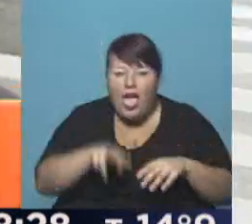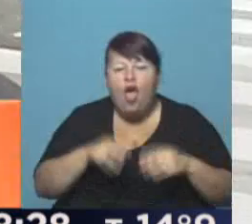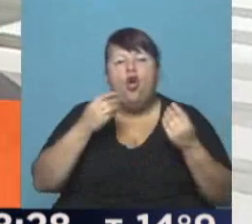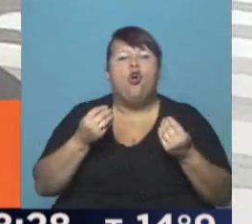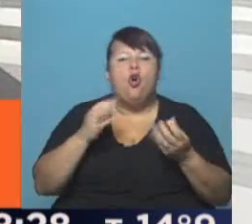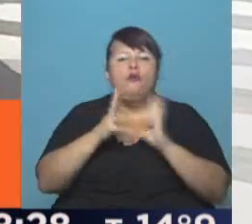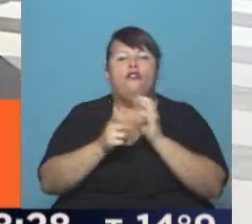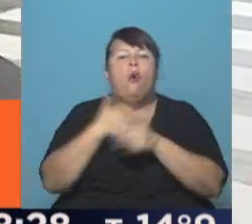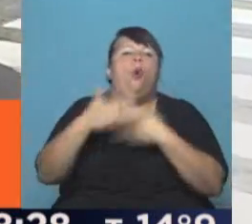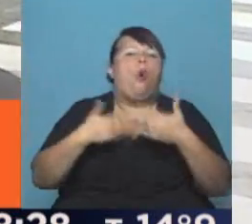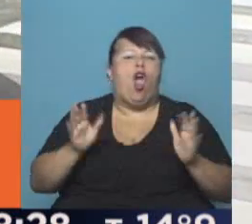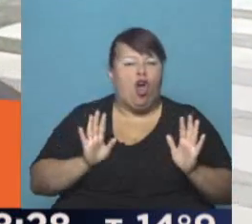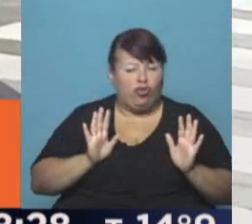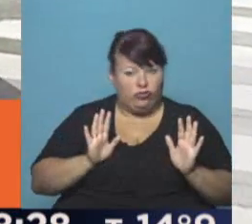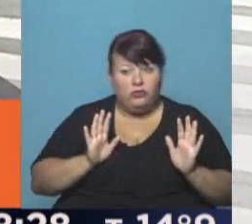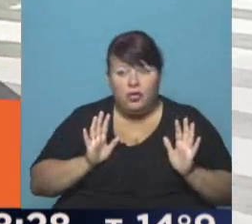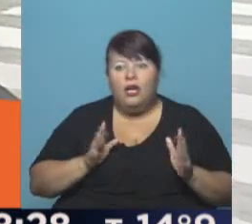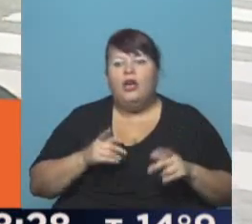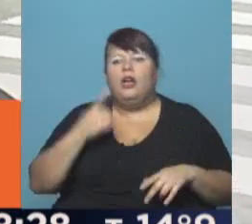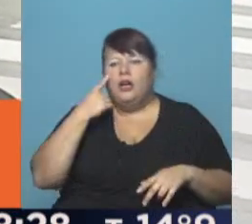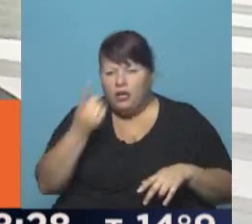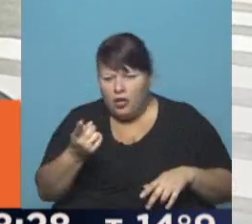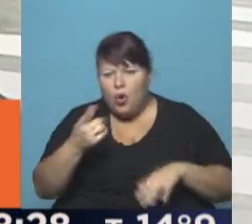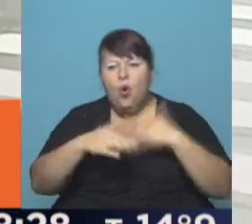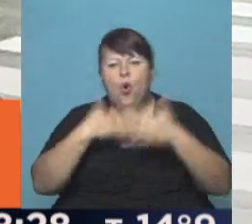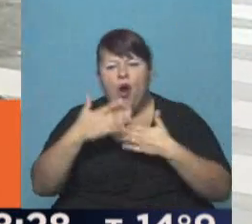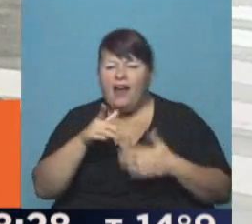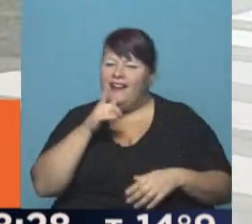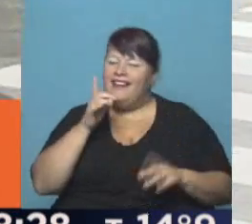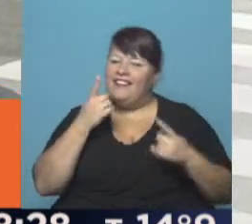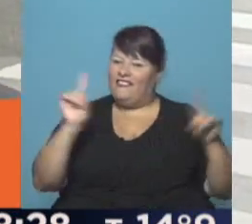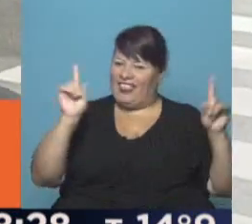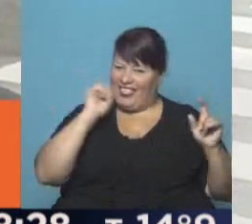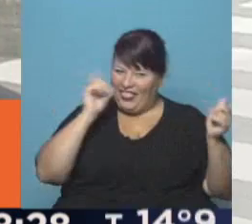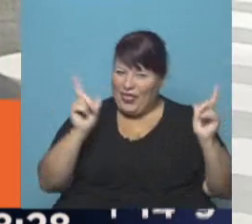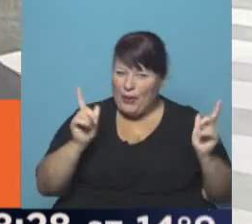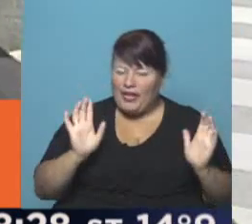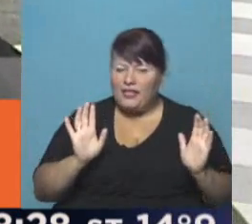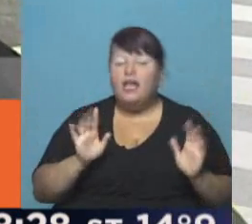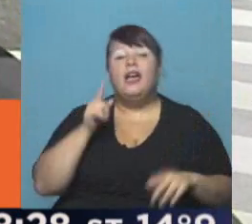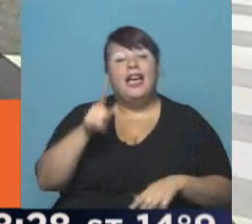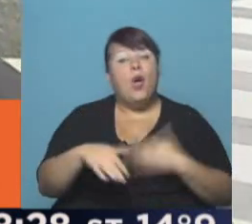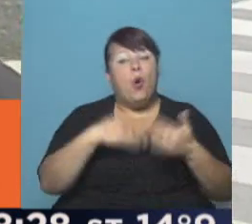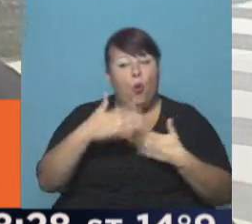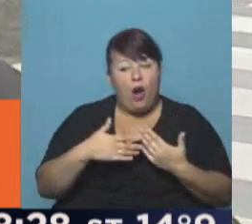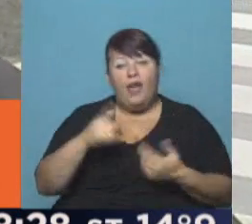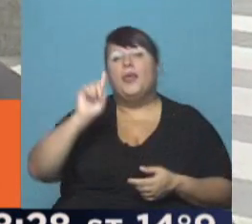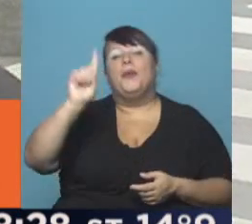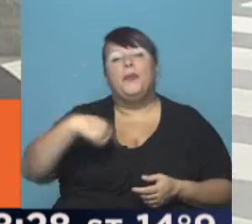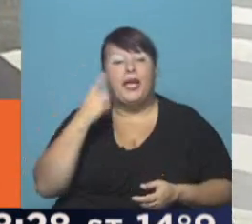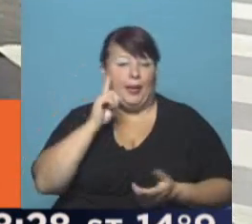ver juegos, ¿no? Y entonces se encuentra un juego que le parece divertido. Y ese juego se